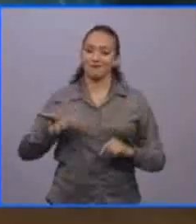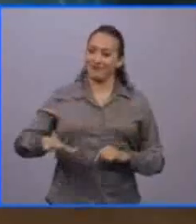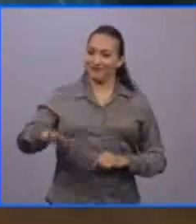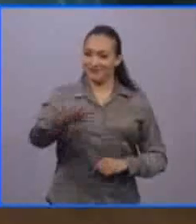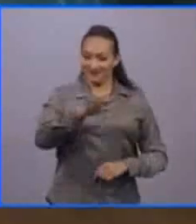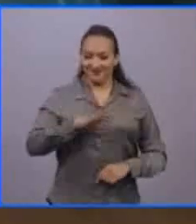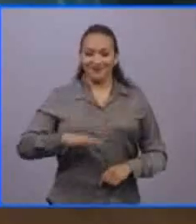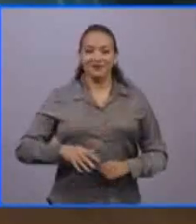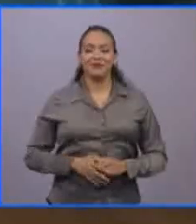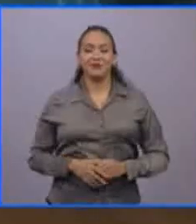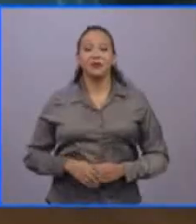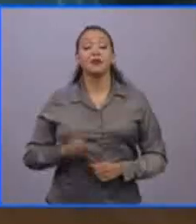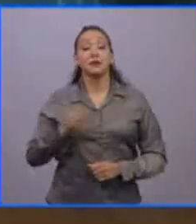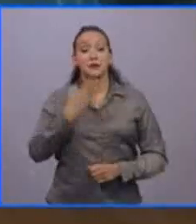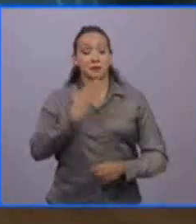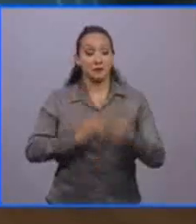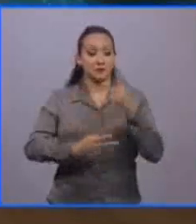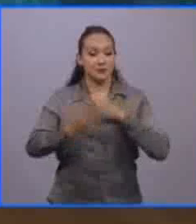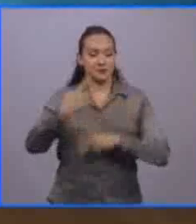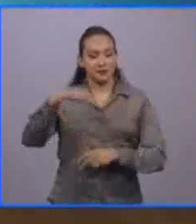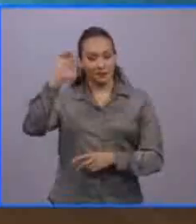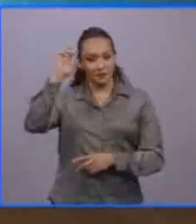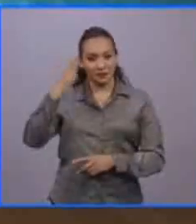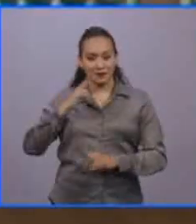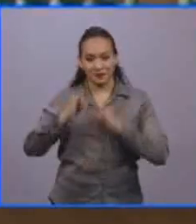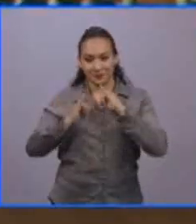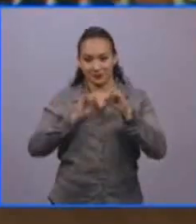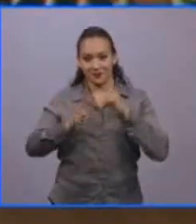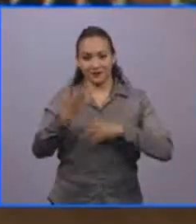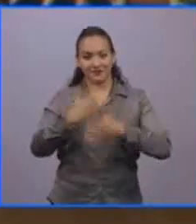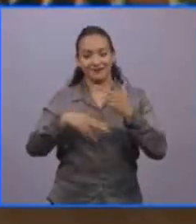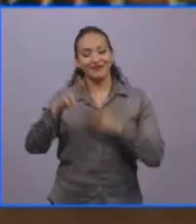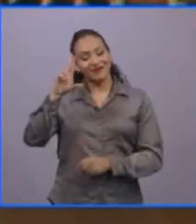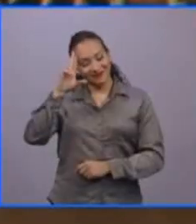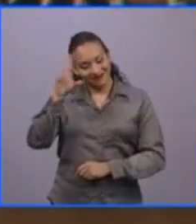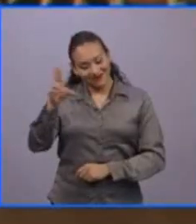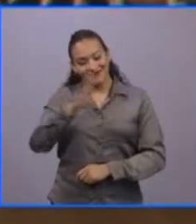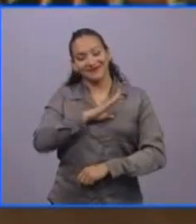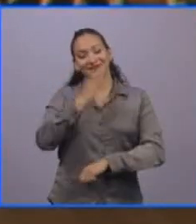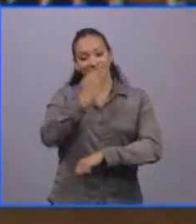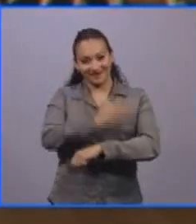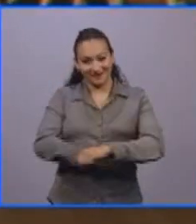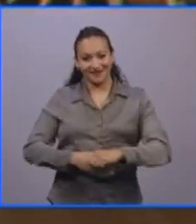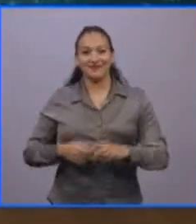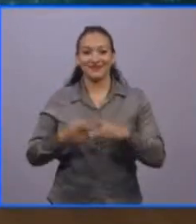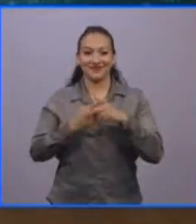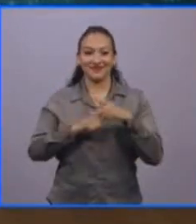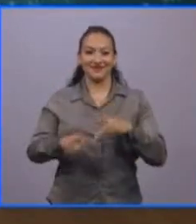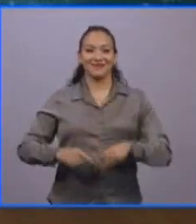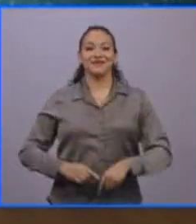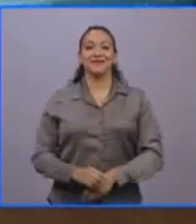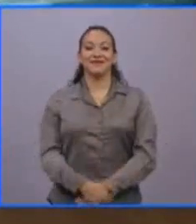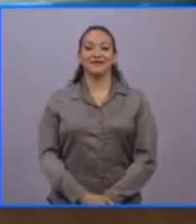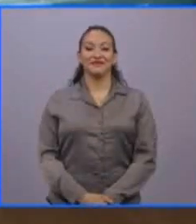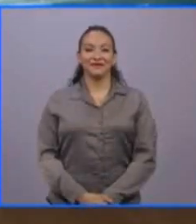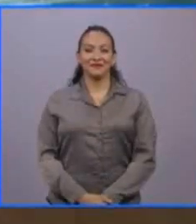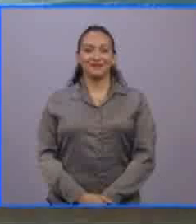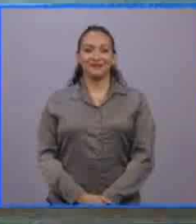en el territorio nacional. Damos la bienvenida a Eusiris Rostro en la interpretación en lengua de señas mexicana. Comenzamos.